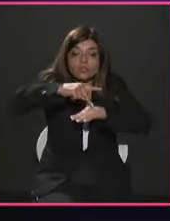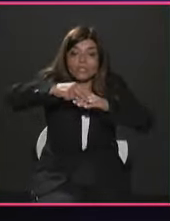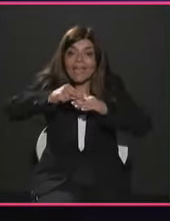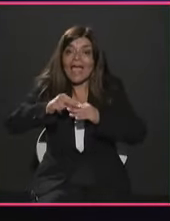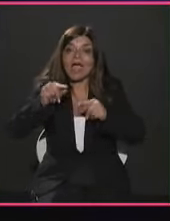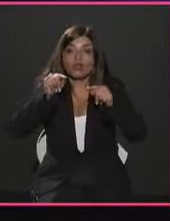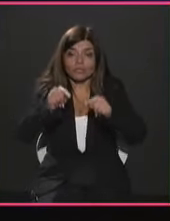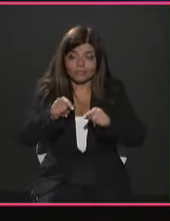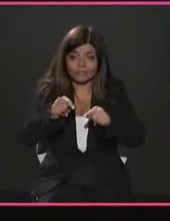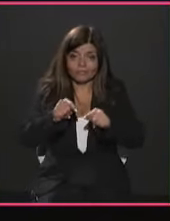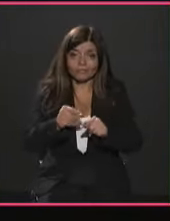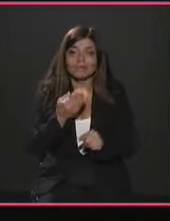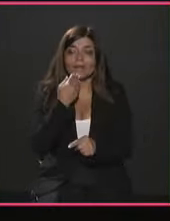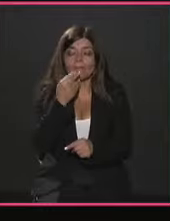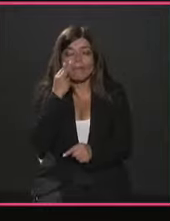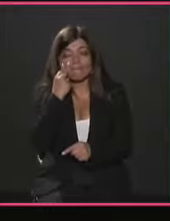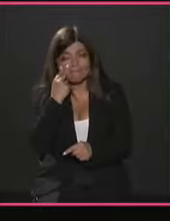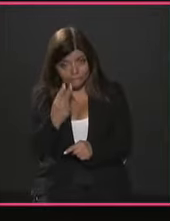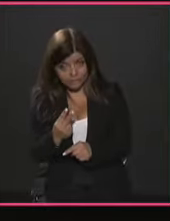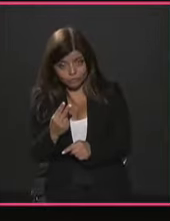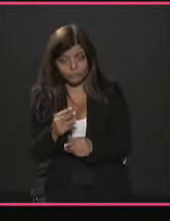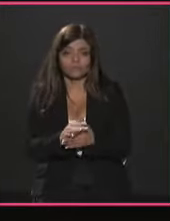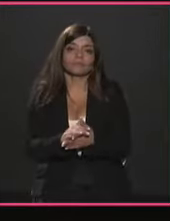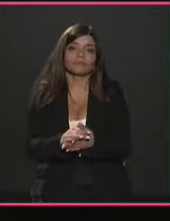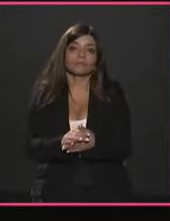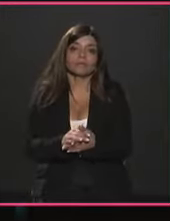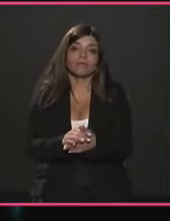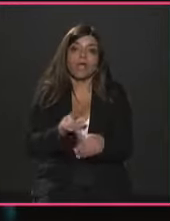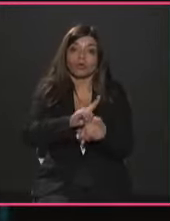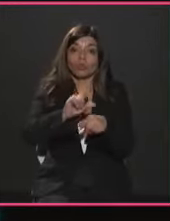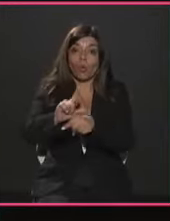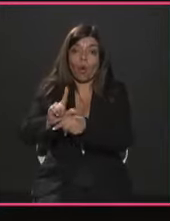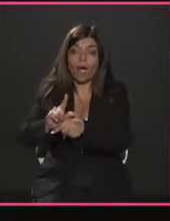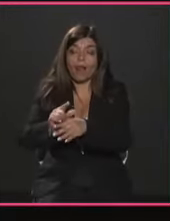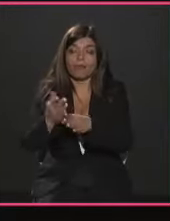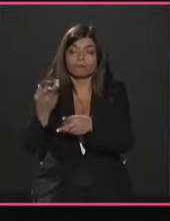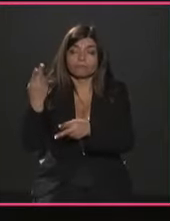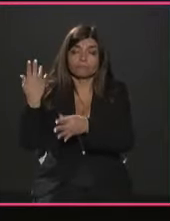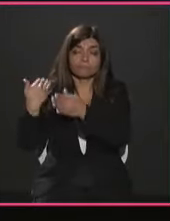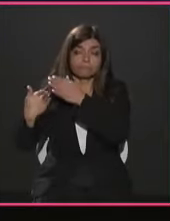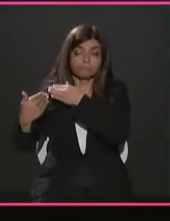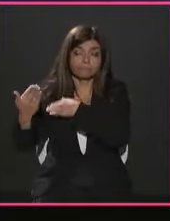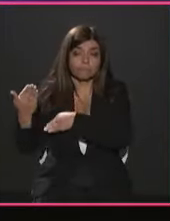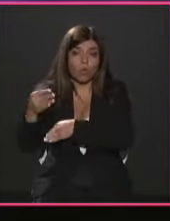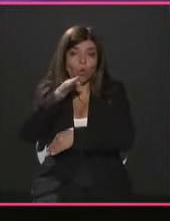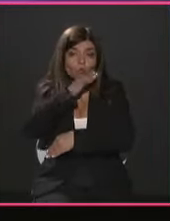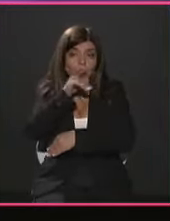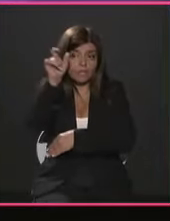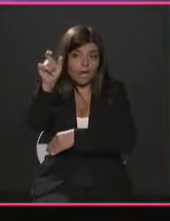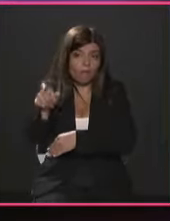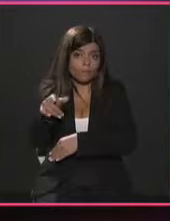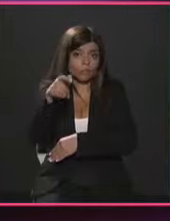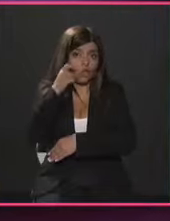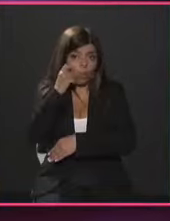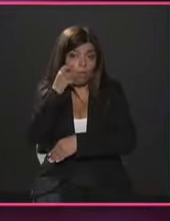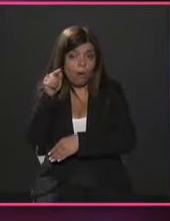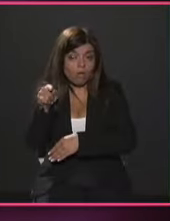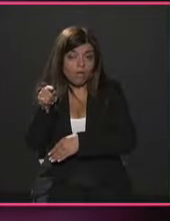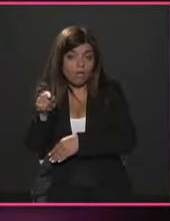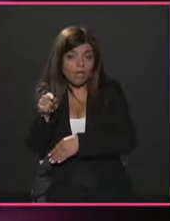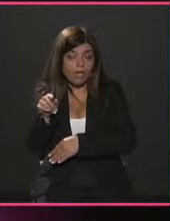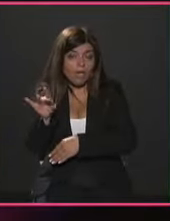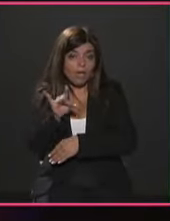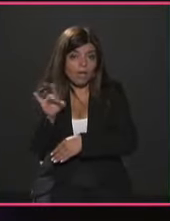esto también vimos sitios que en el pasado se habían utilizado por humanos